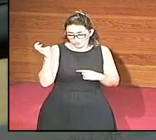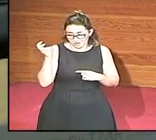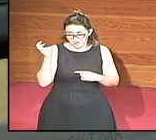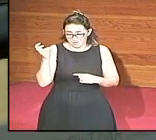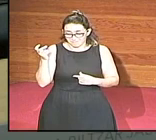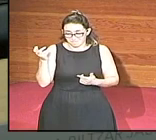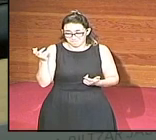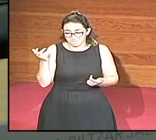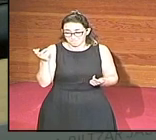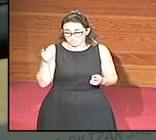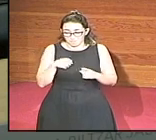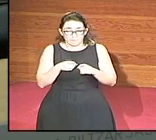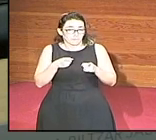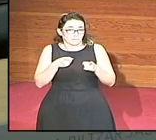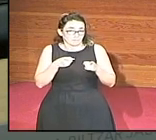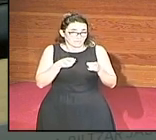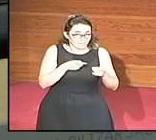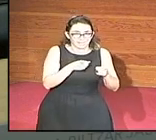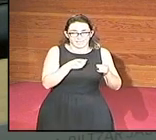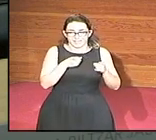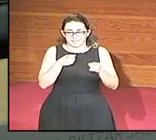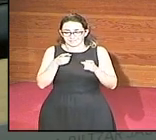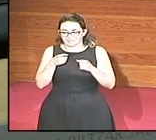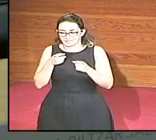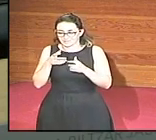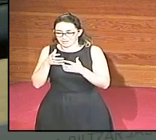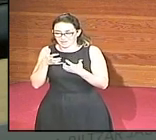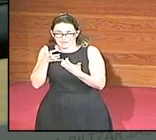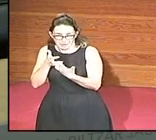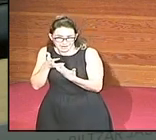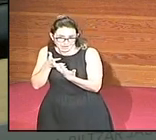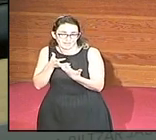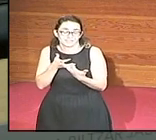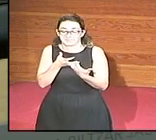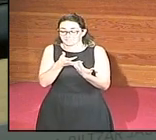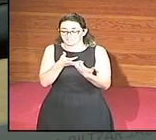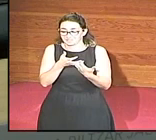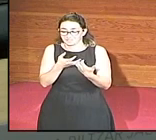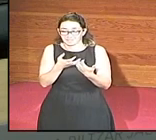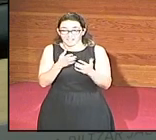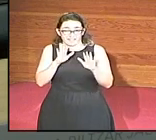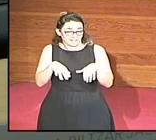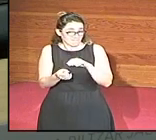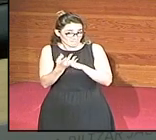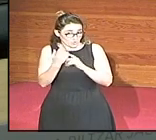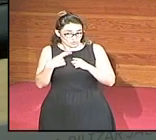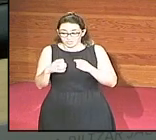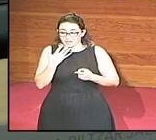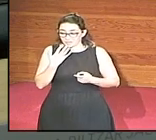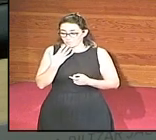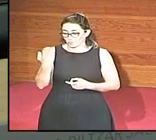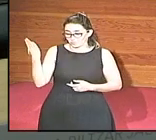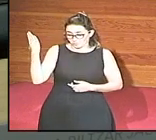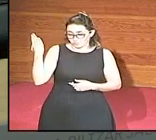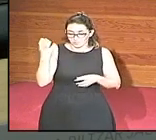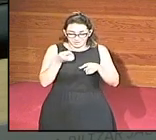cosas, de las batallas se llevan, las guerras se llevan en muchas direcciones. Este es un trabajo que hice, es la última